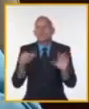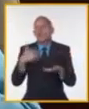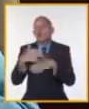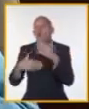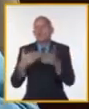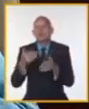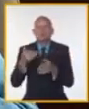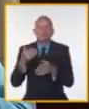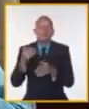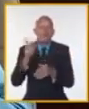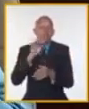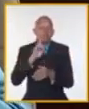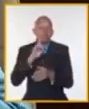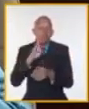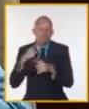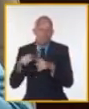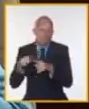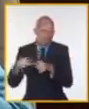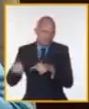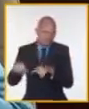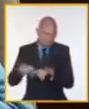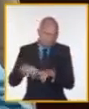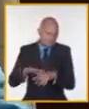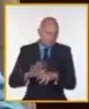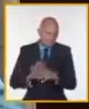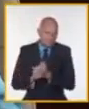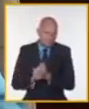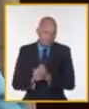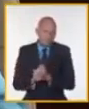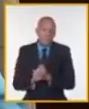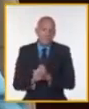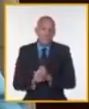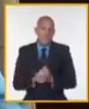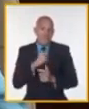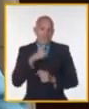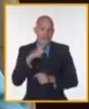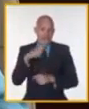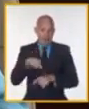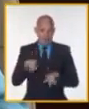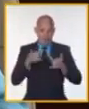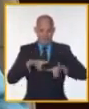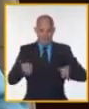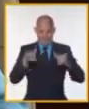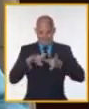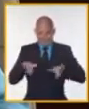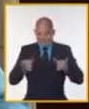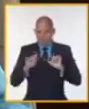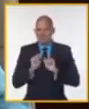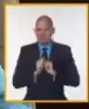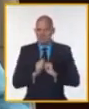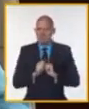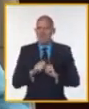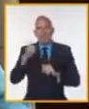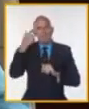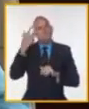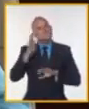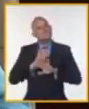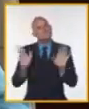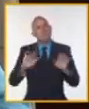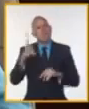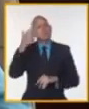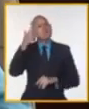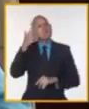y es que también estamos monitoreando el ingreso a las universidades, no solamente por las pruebas de ingreso,